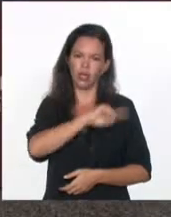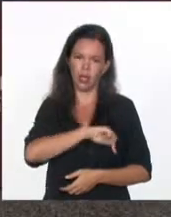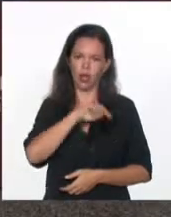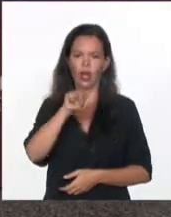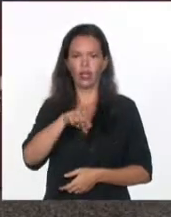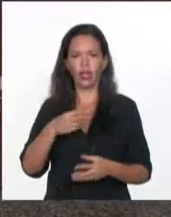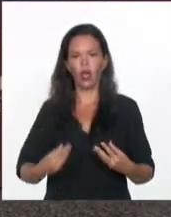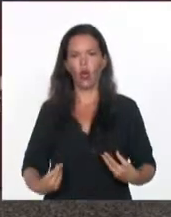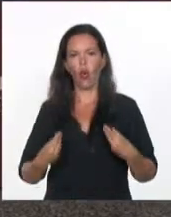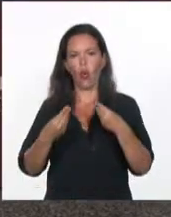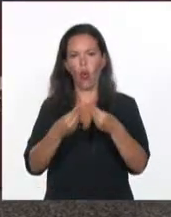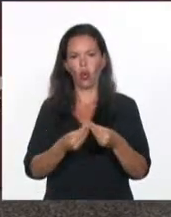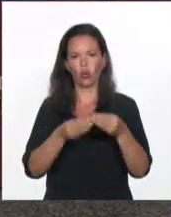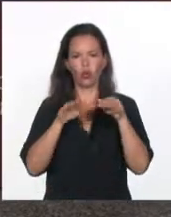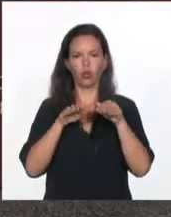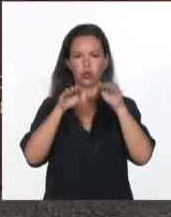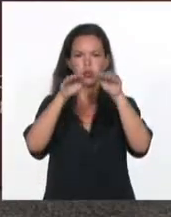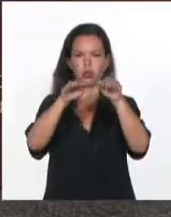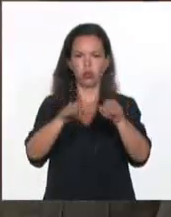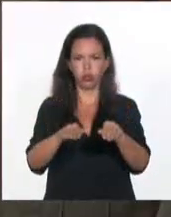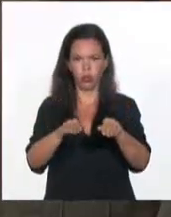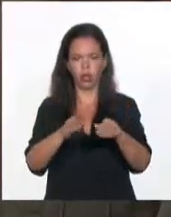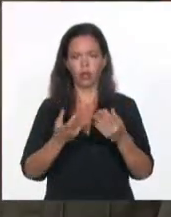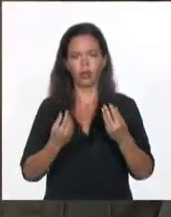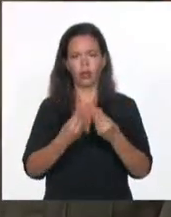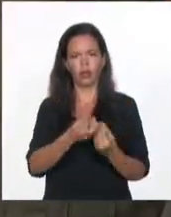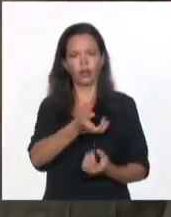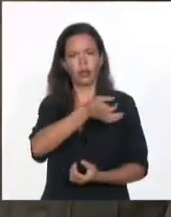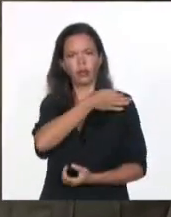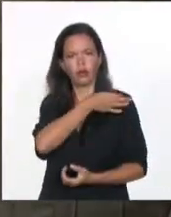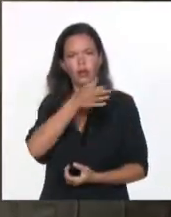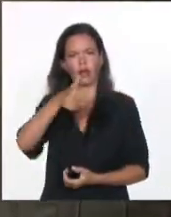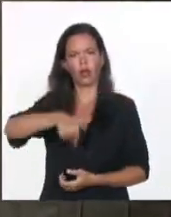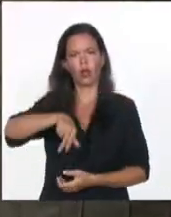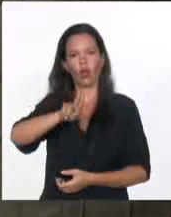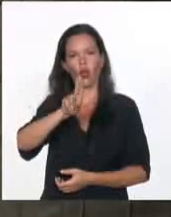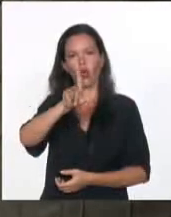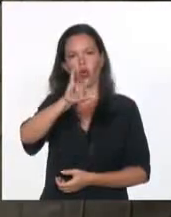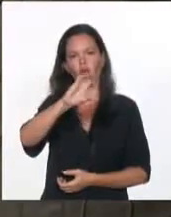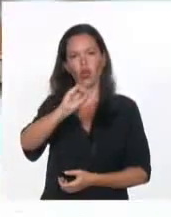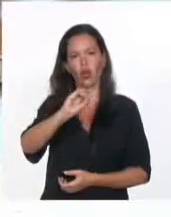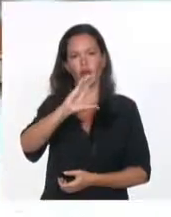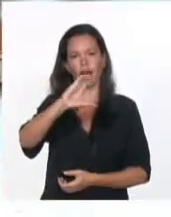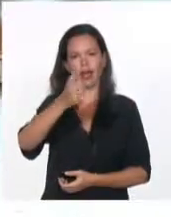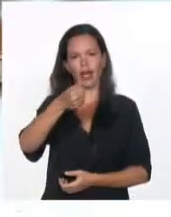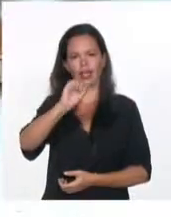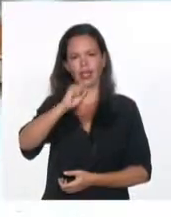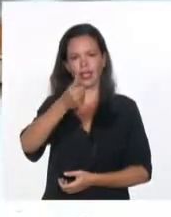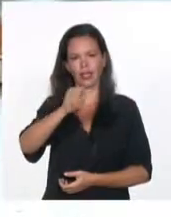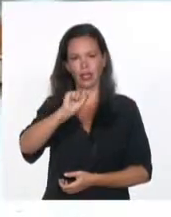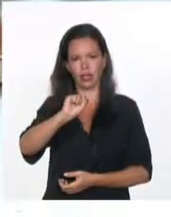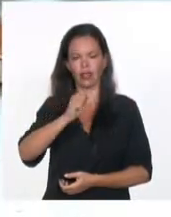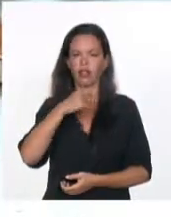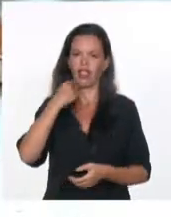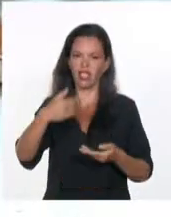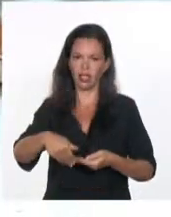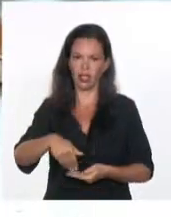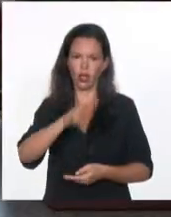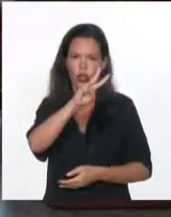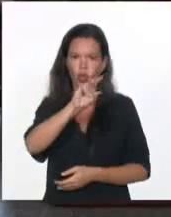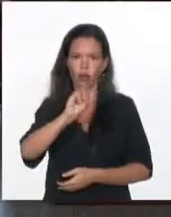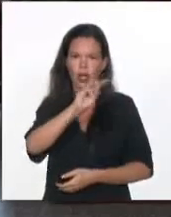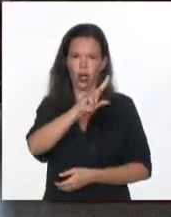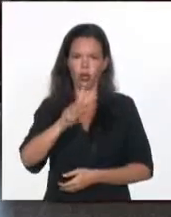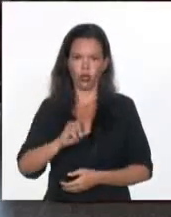de cuerpo de ejército Julio Casas Regueiro, quien descansaba en esta serranía desde su muerte en 2011. Dos ejemplares